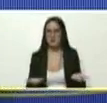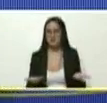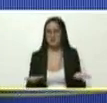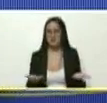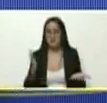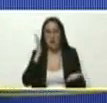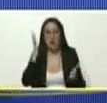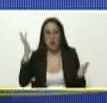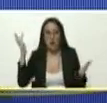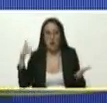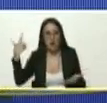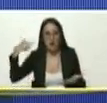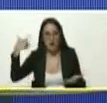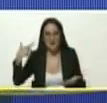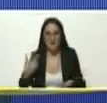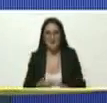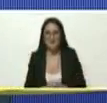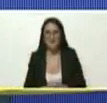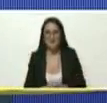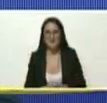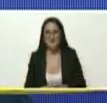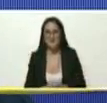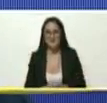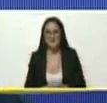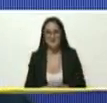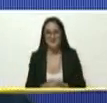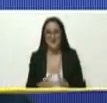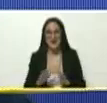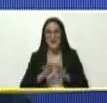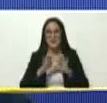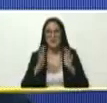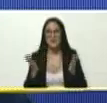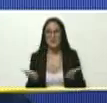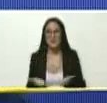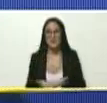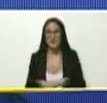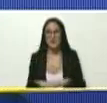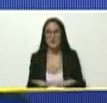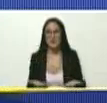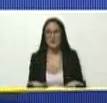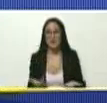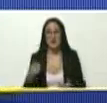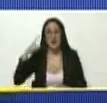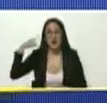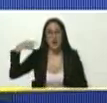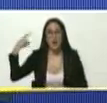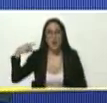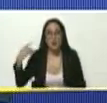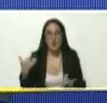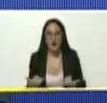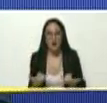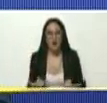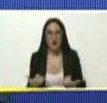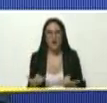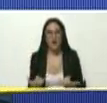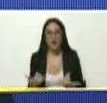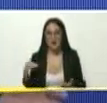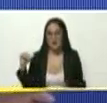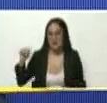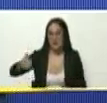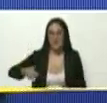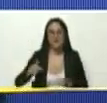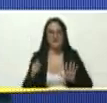ilógicas, que han llevado al mundo a la locura que hemos conocido durante